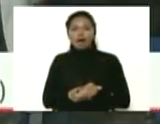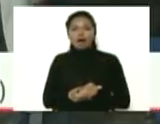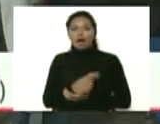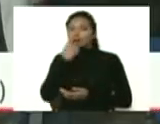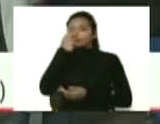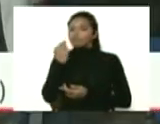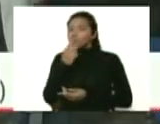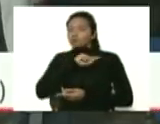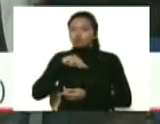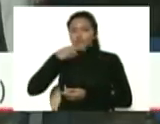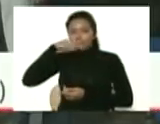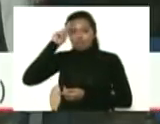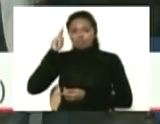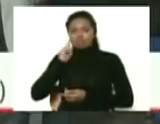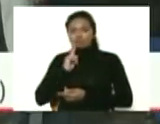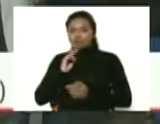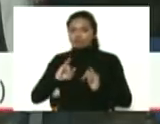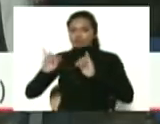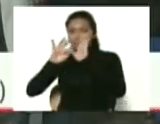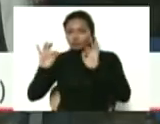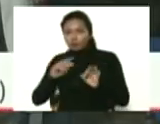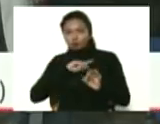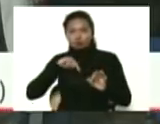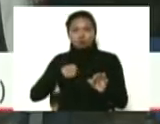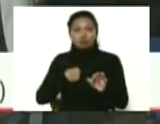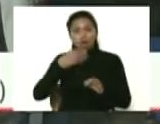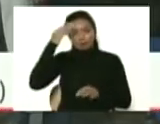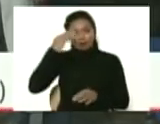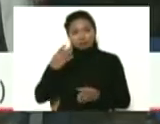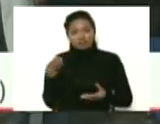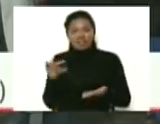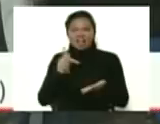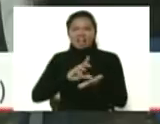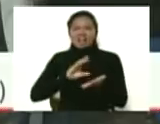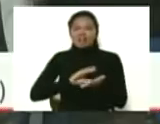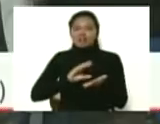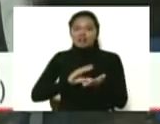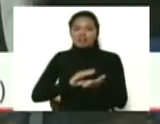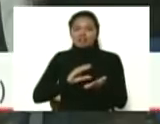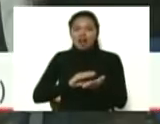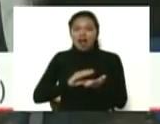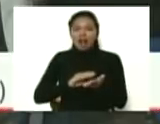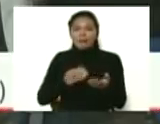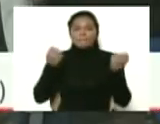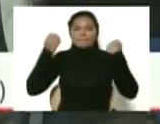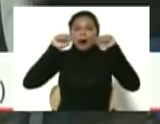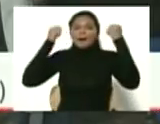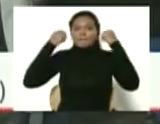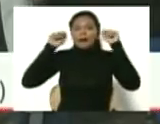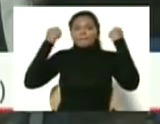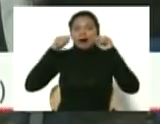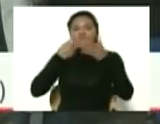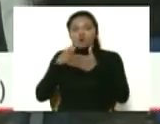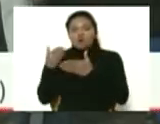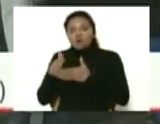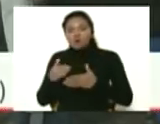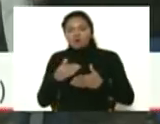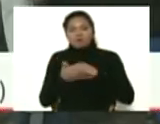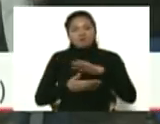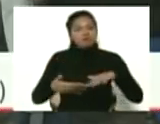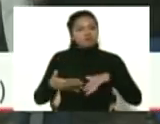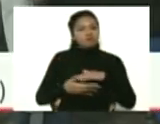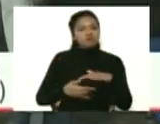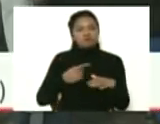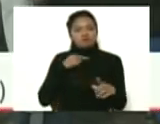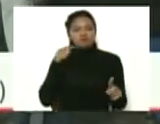de nuestro padre libertador, Simón Bolívar. Aquí estamos la milicia de la región central en vanguardia. preparándonos para cualquier alteración de orden interno